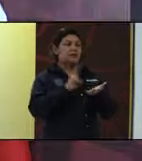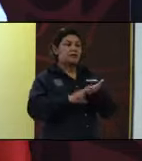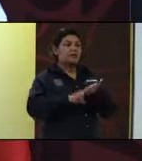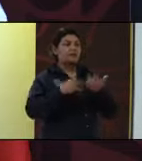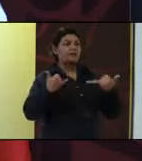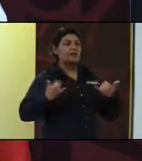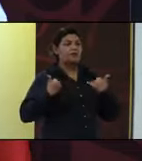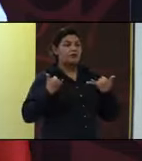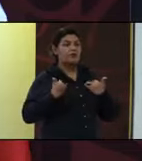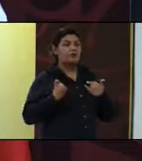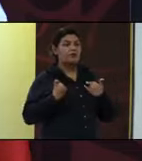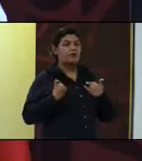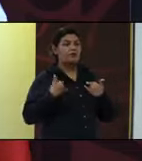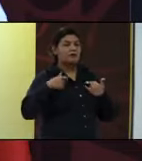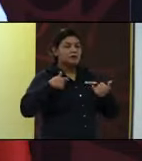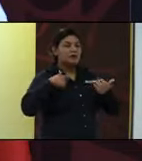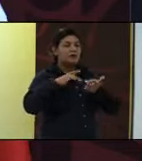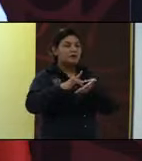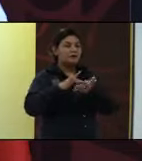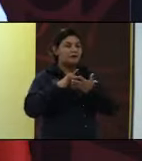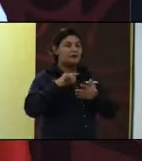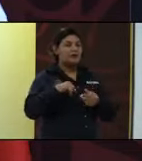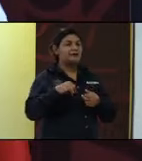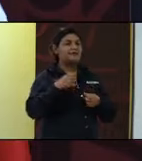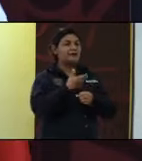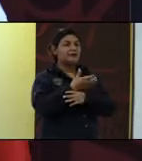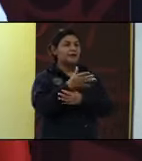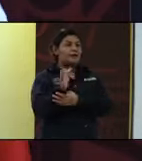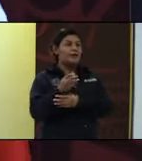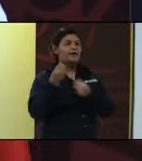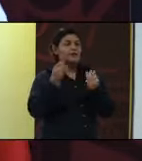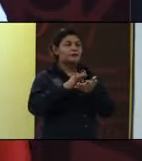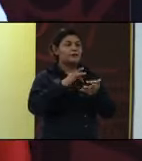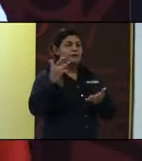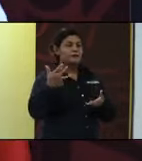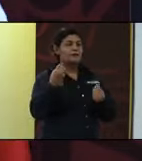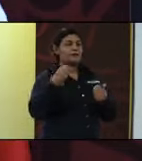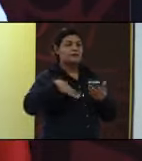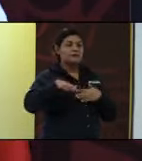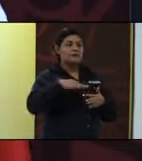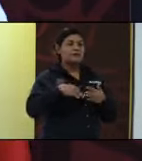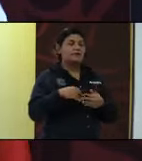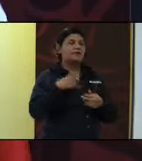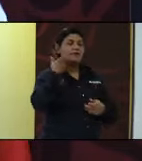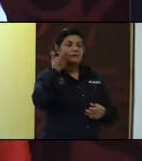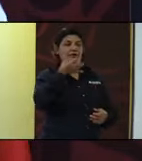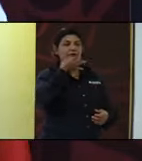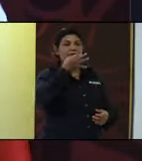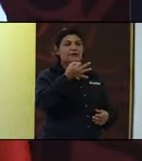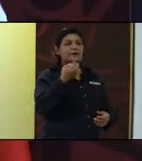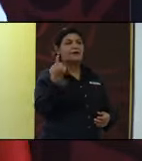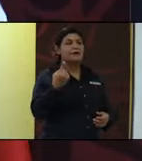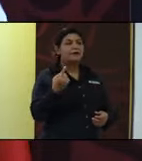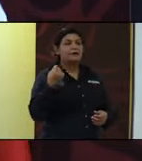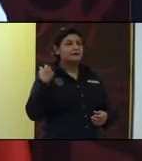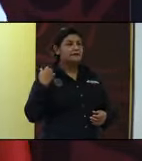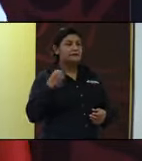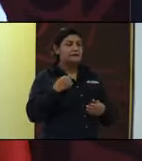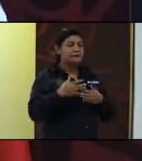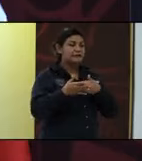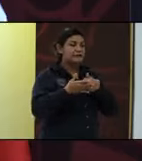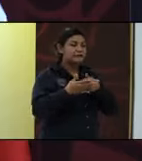juvenil que está apoyando este campamento. Muchas gracias a todos y bueno, también informarles que en breve